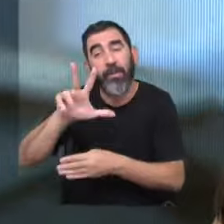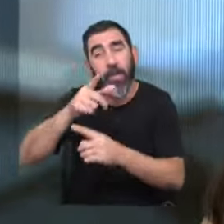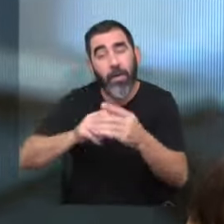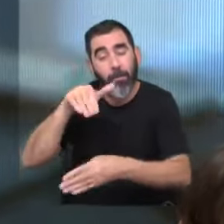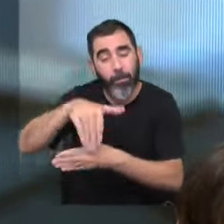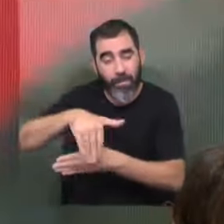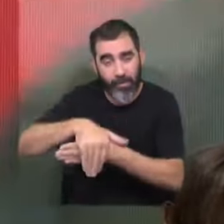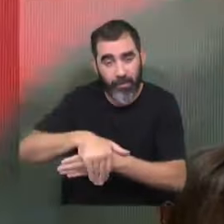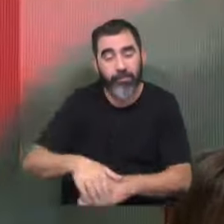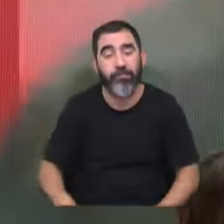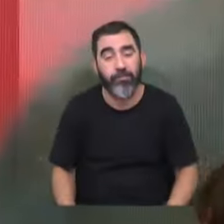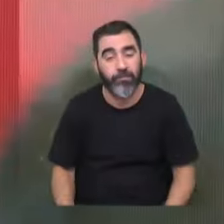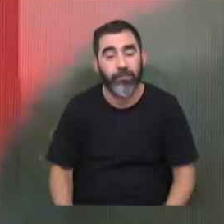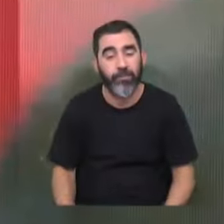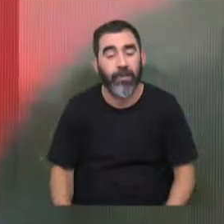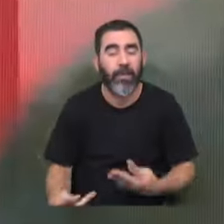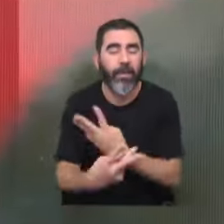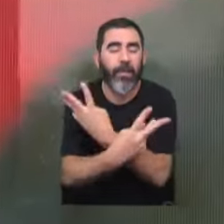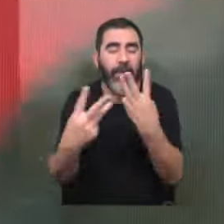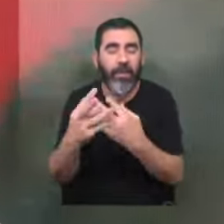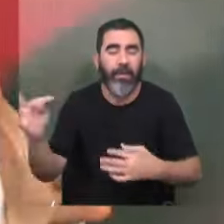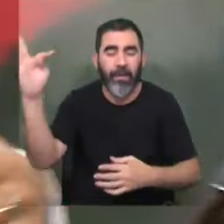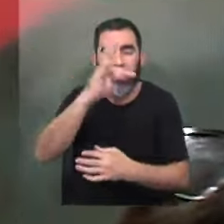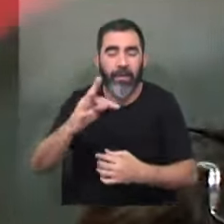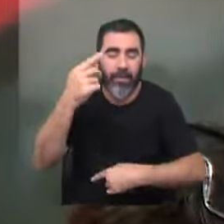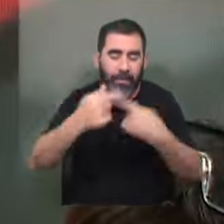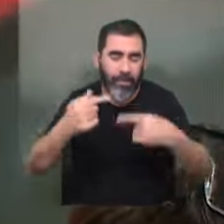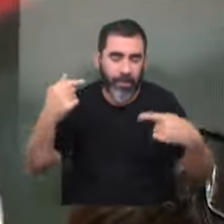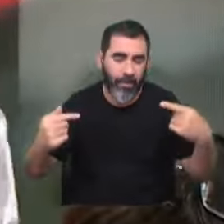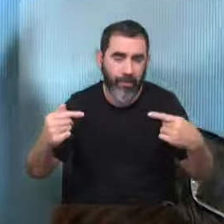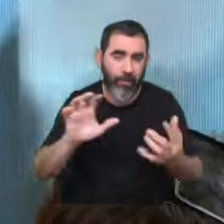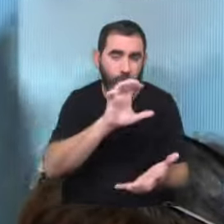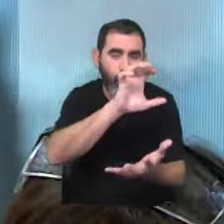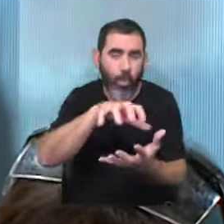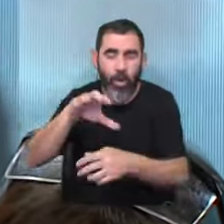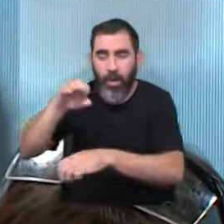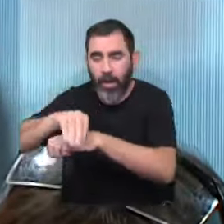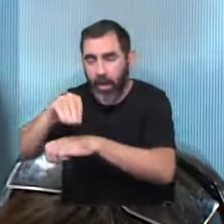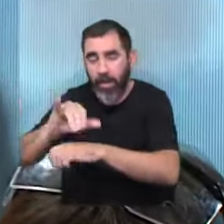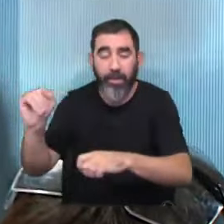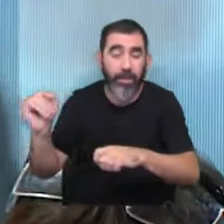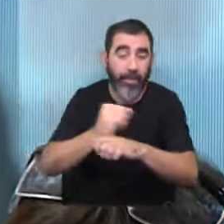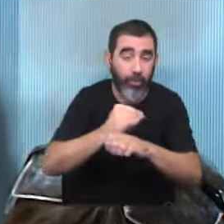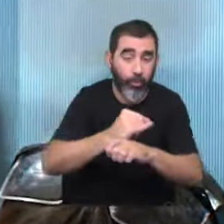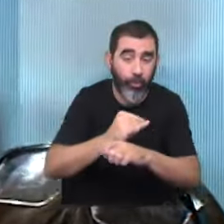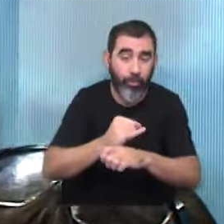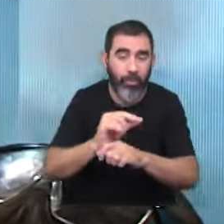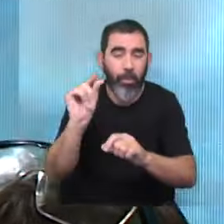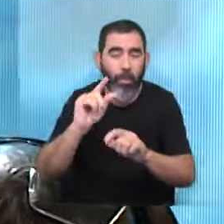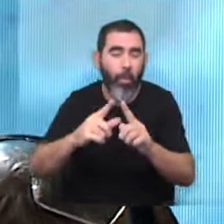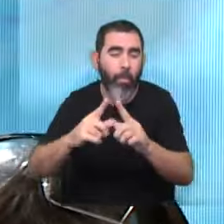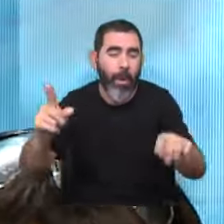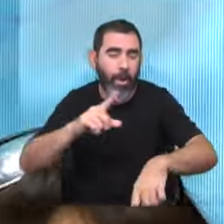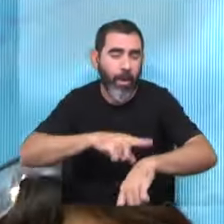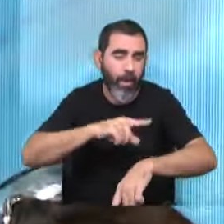15:30. Pero en general los talleres que hacemos en diferentes centros culturales o instituciones son un poquito más